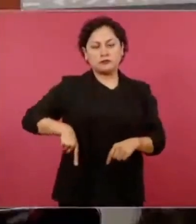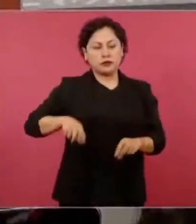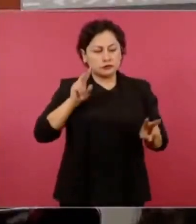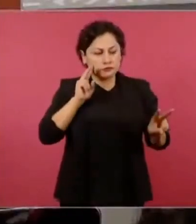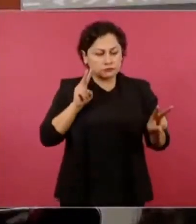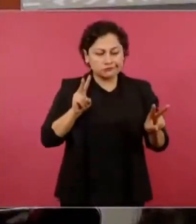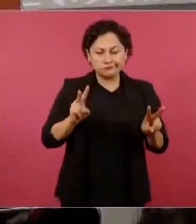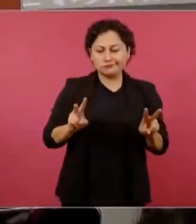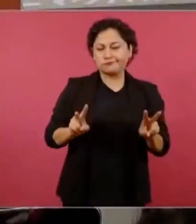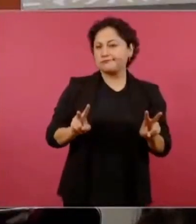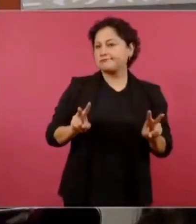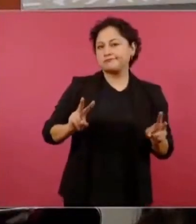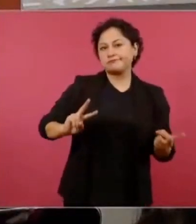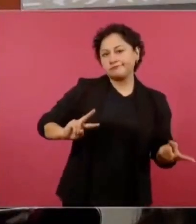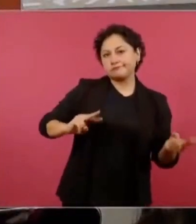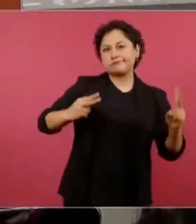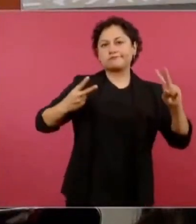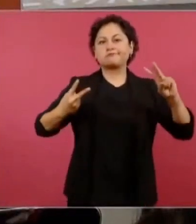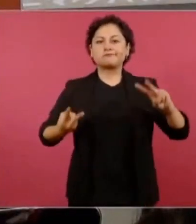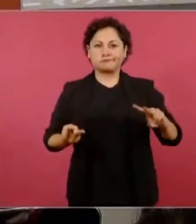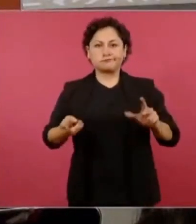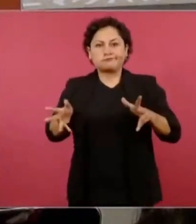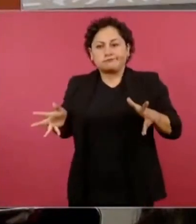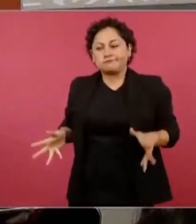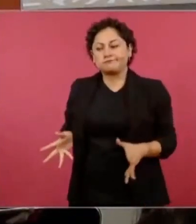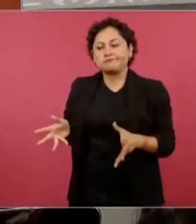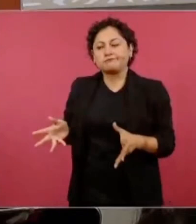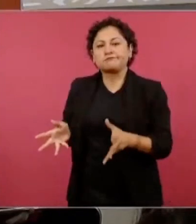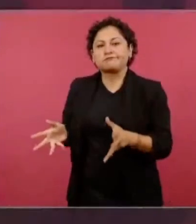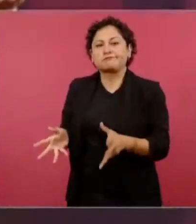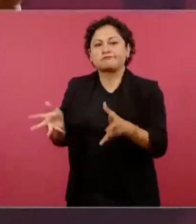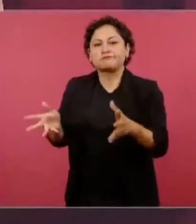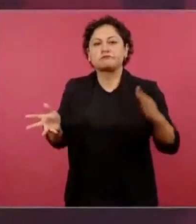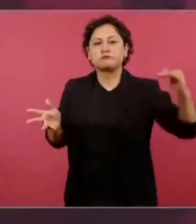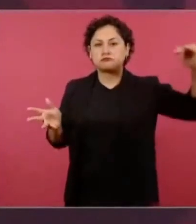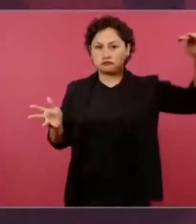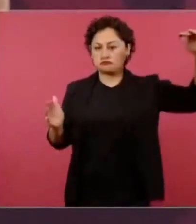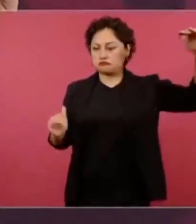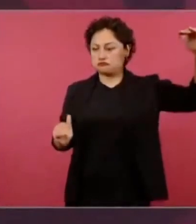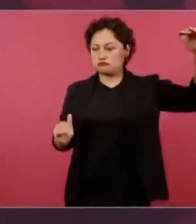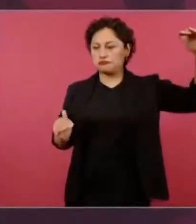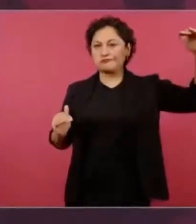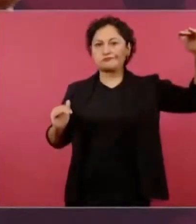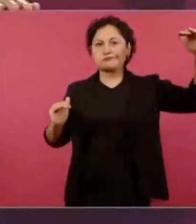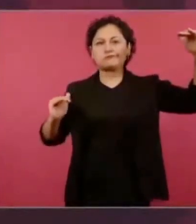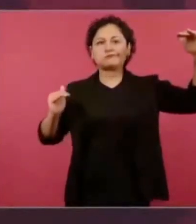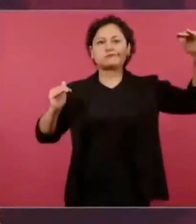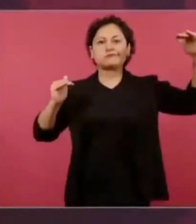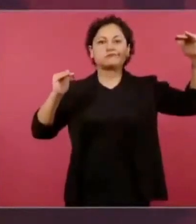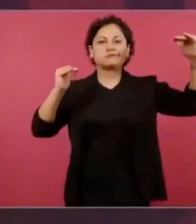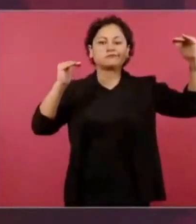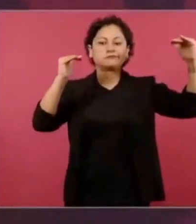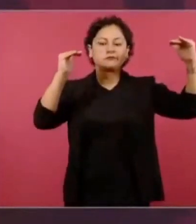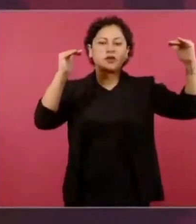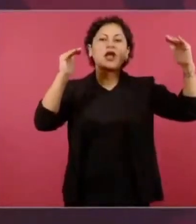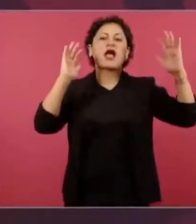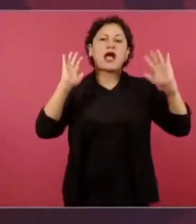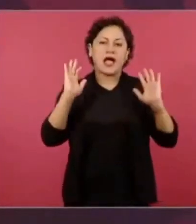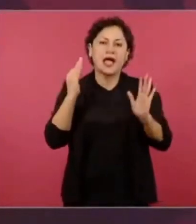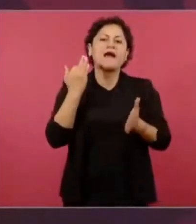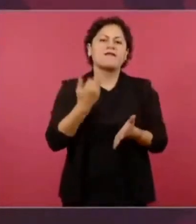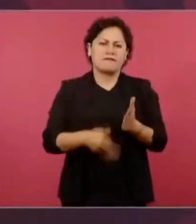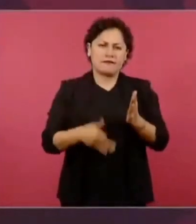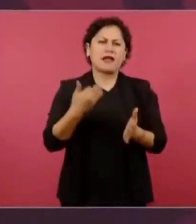creció más y se emparejó. Falta todavía, pero ya hay más equilibrio. Entonces